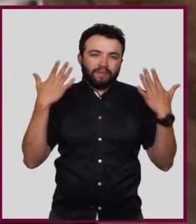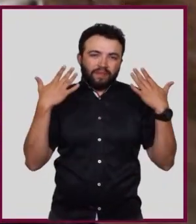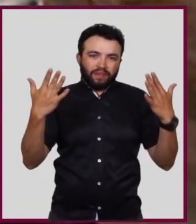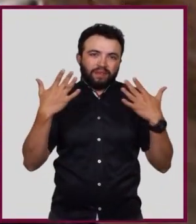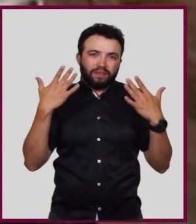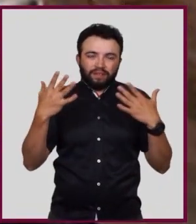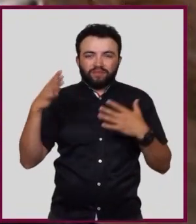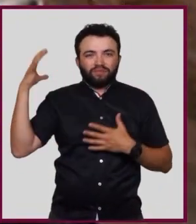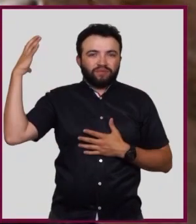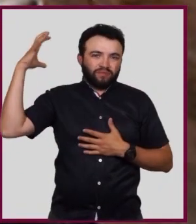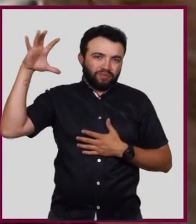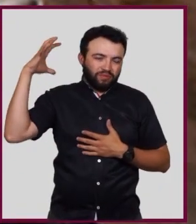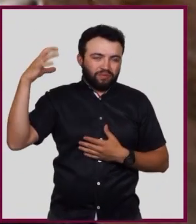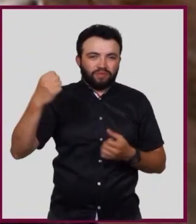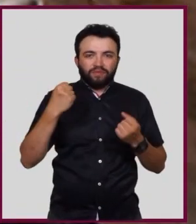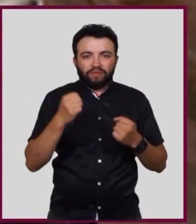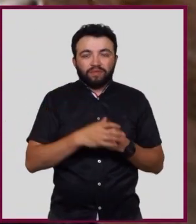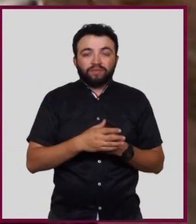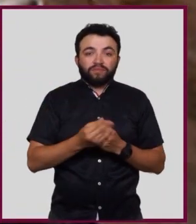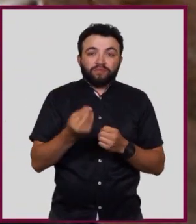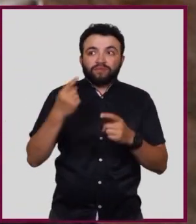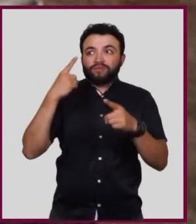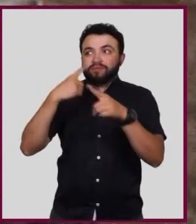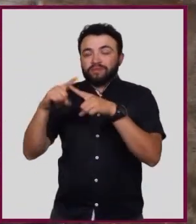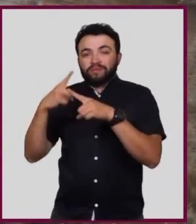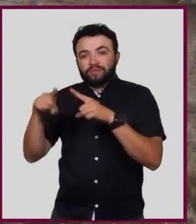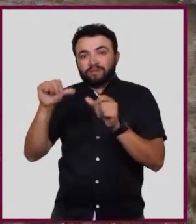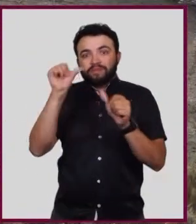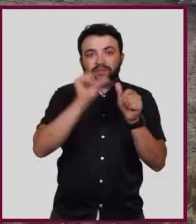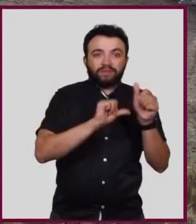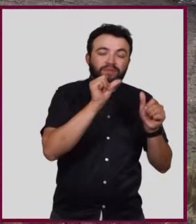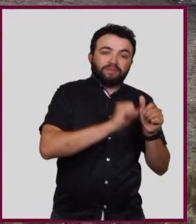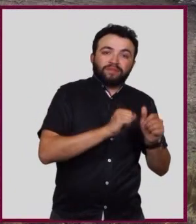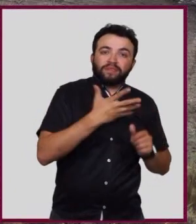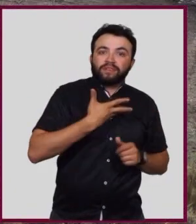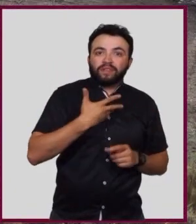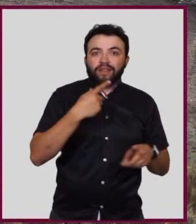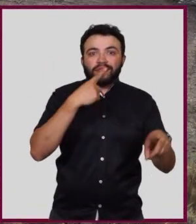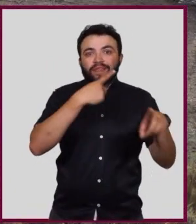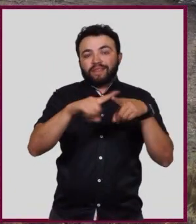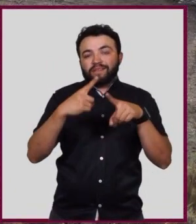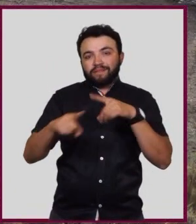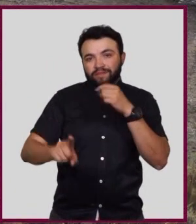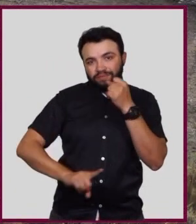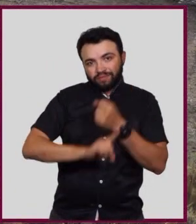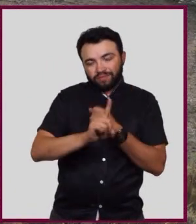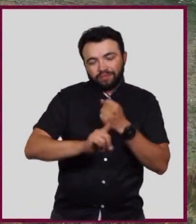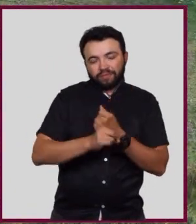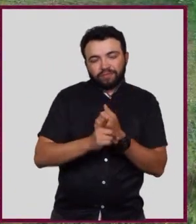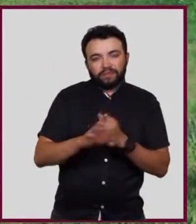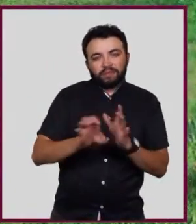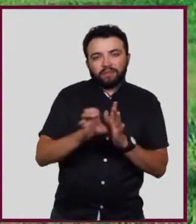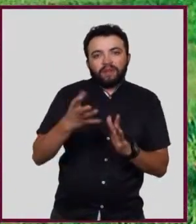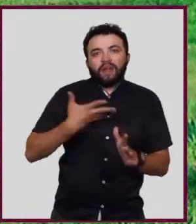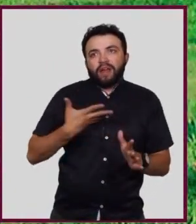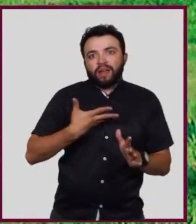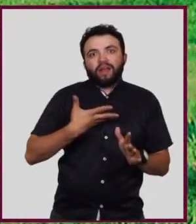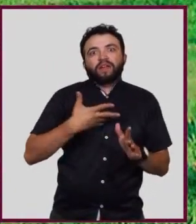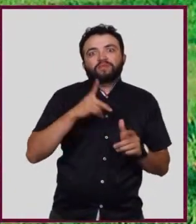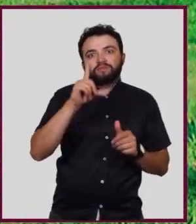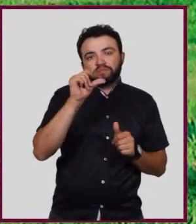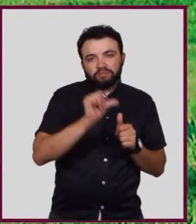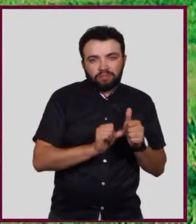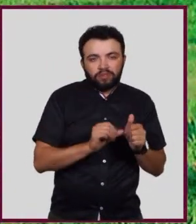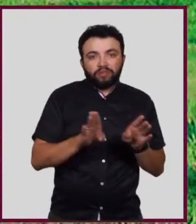condiciones. Diferentes meses tienen diferentes problemáticas, ¿no? Hay un mes en donde el viento es